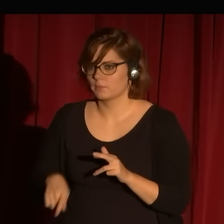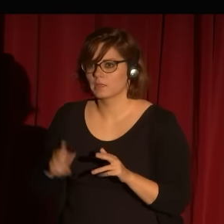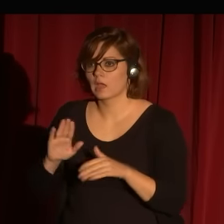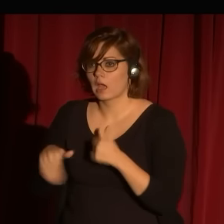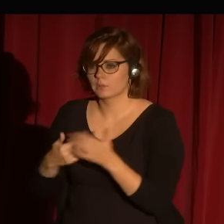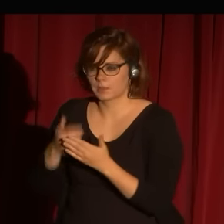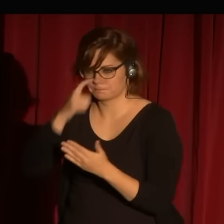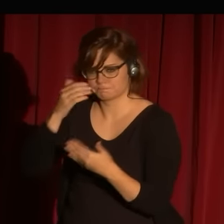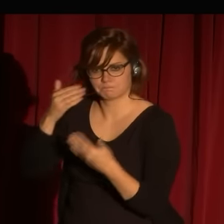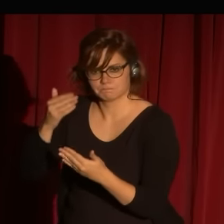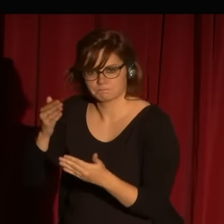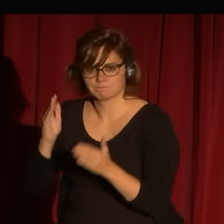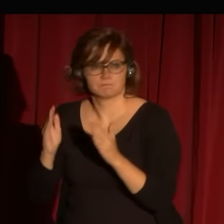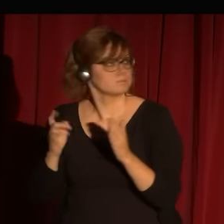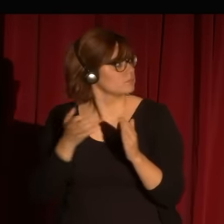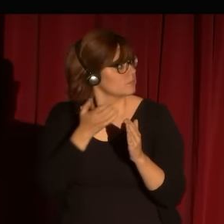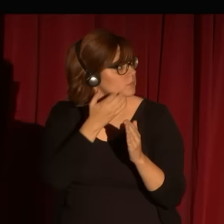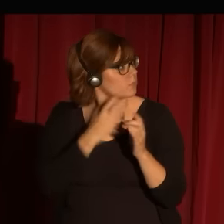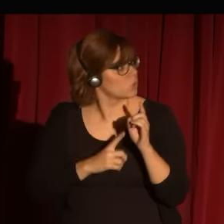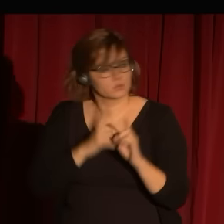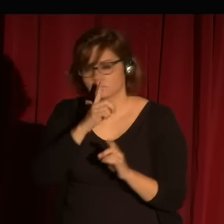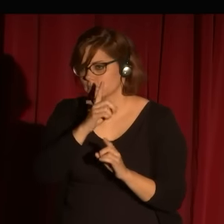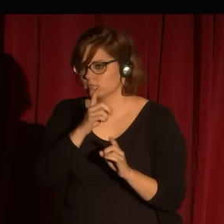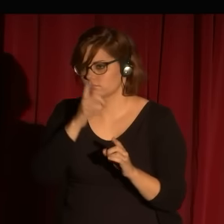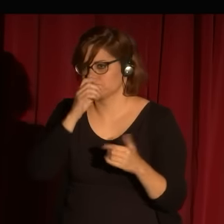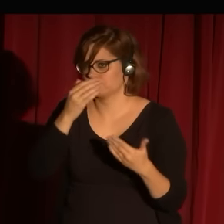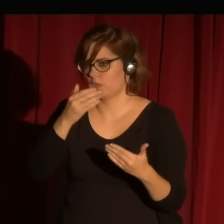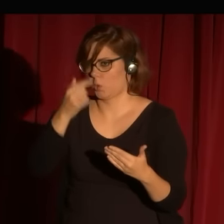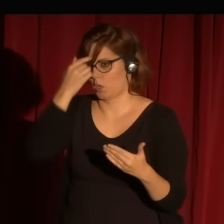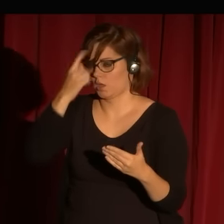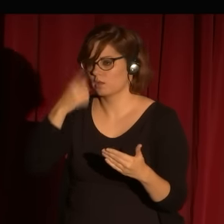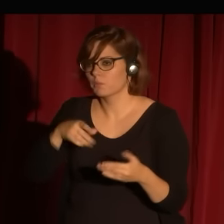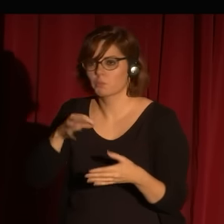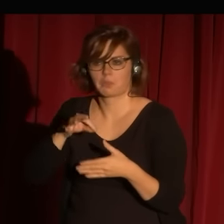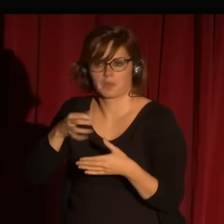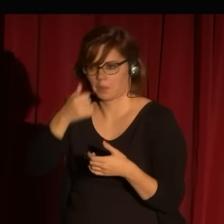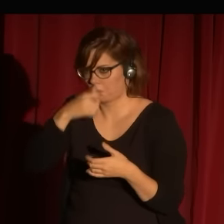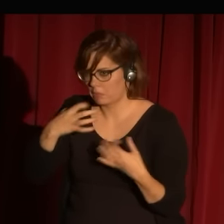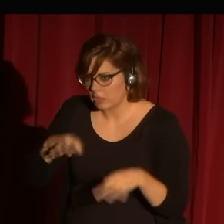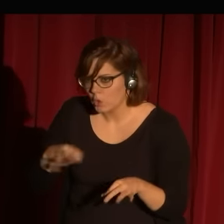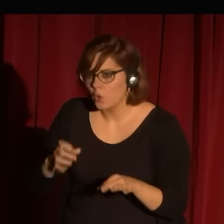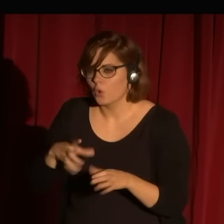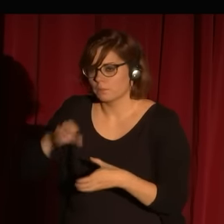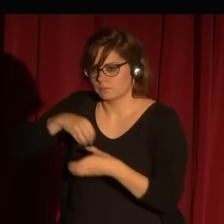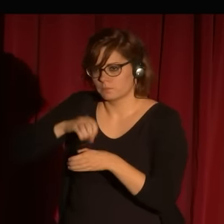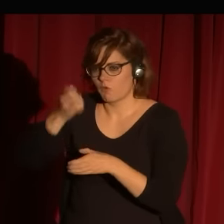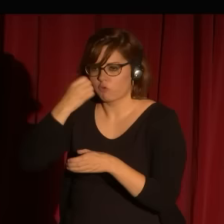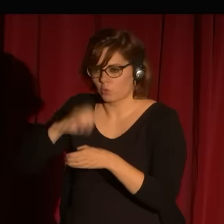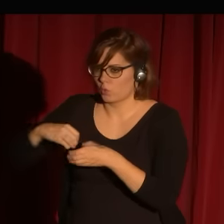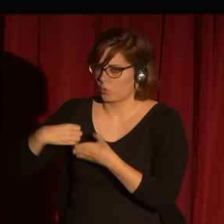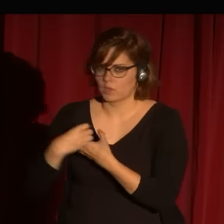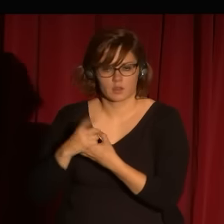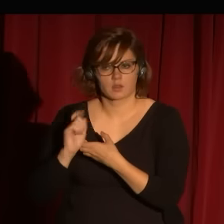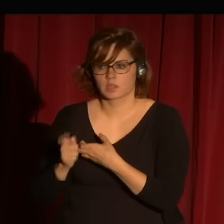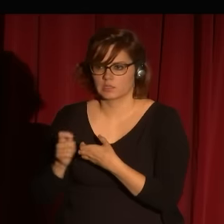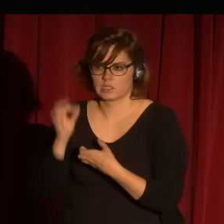para conmemorar cuestiones como esta que vemos en la parte superior pero que a veces se utilizan para beber vino para servir fruta y que pinta una y otra vez esta